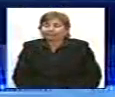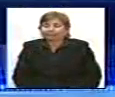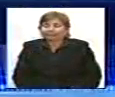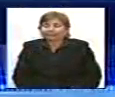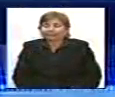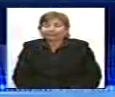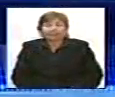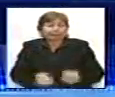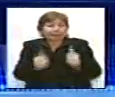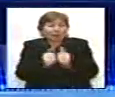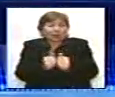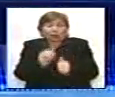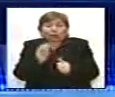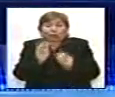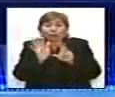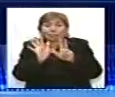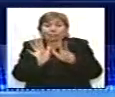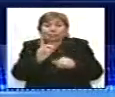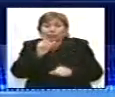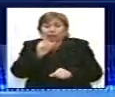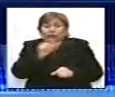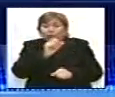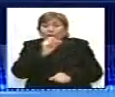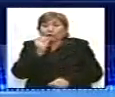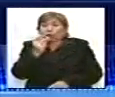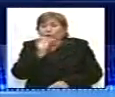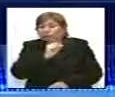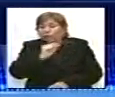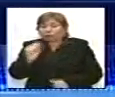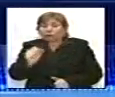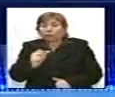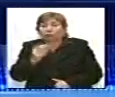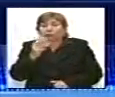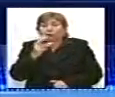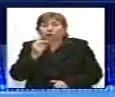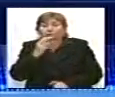Con 81 votos a favor, 11 en contra y 12 abstenciones, el Pleno aprobó.